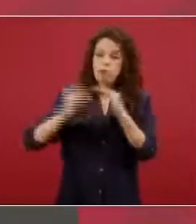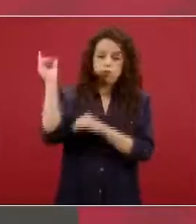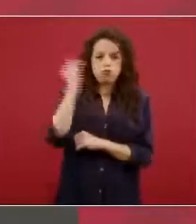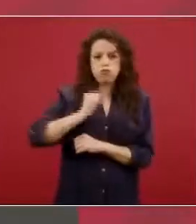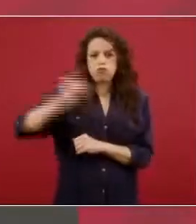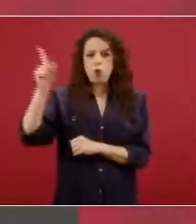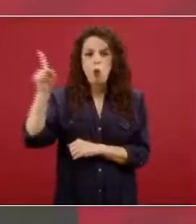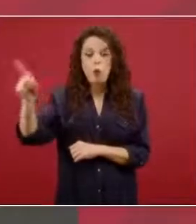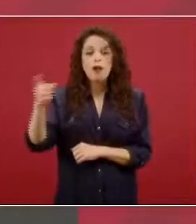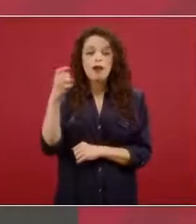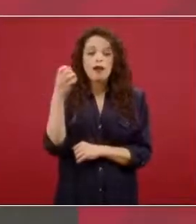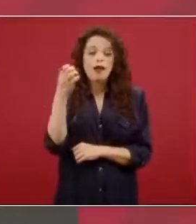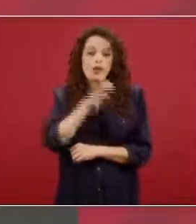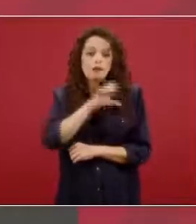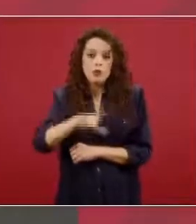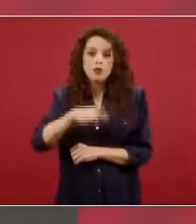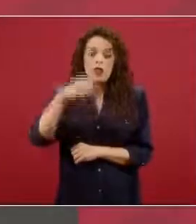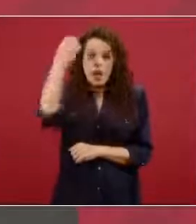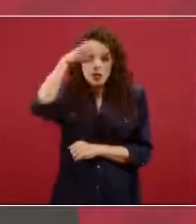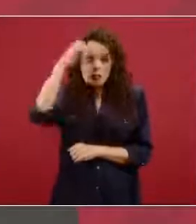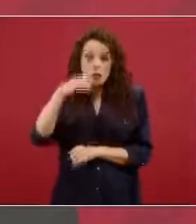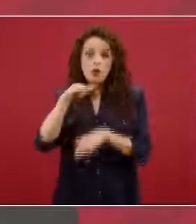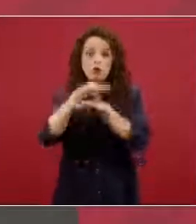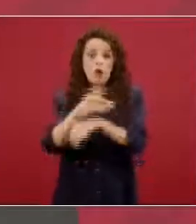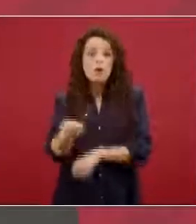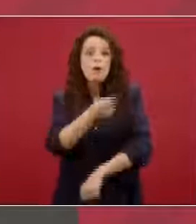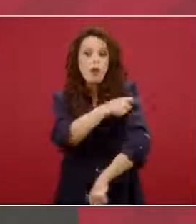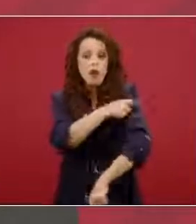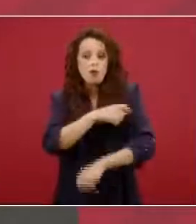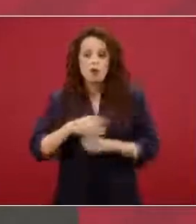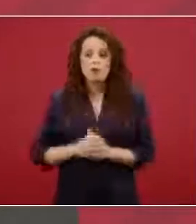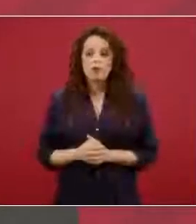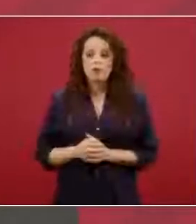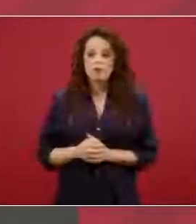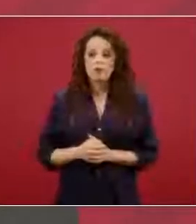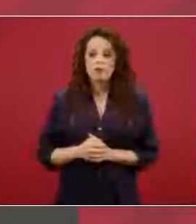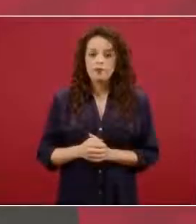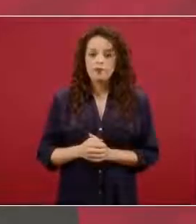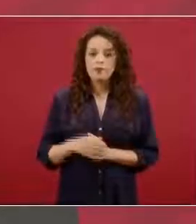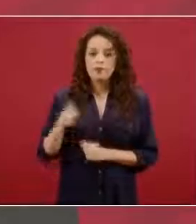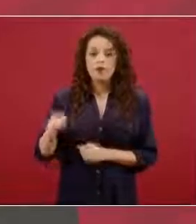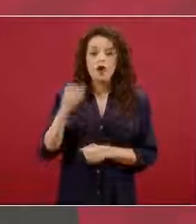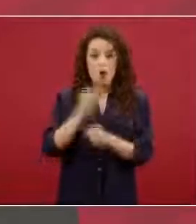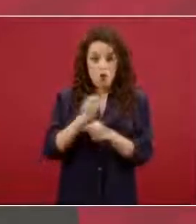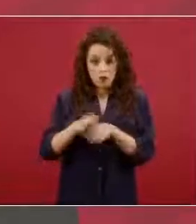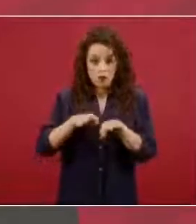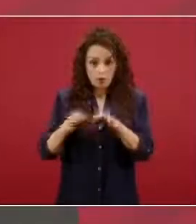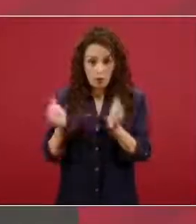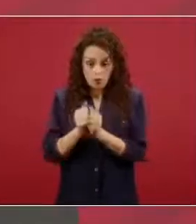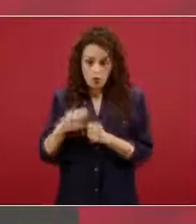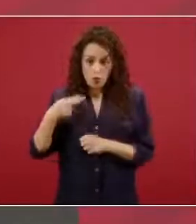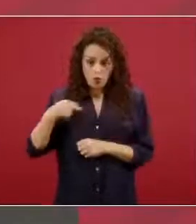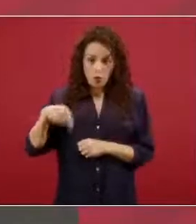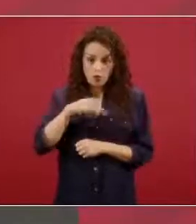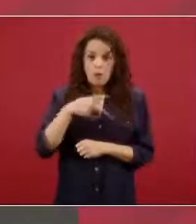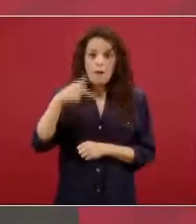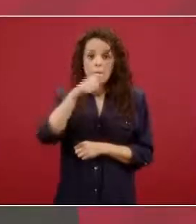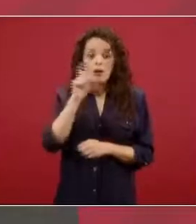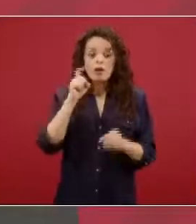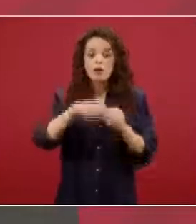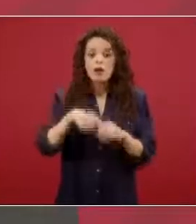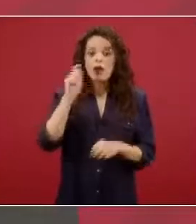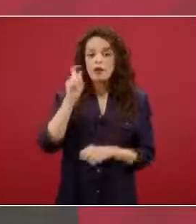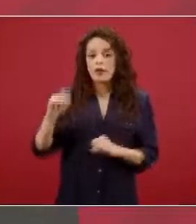en infectología y vacunas. La doctora Celia Alpuche Aranda, quien trabaja hoy con nosotros, pero está adscrita al Instituto Nacional de